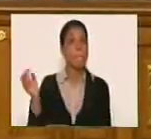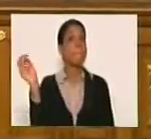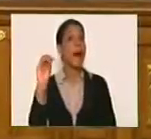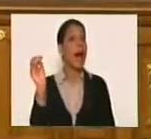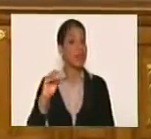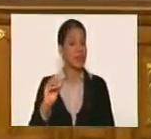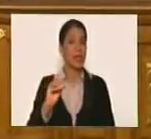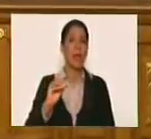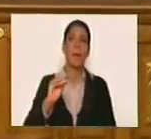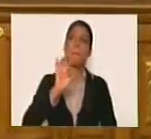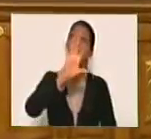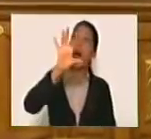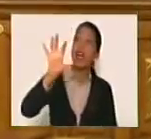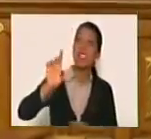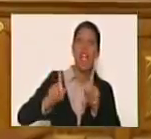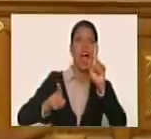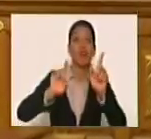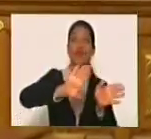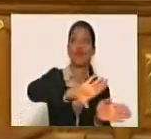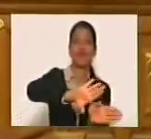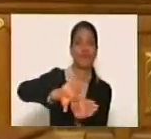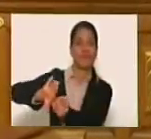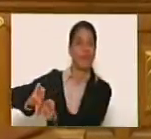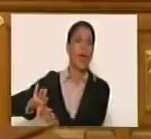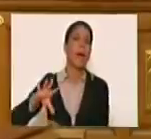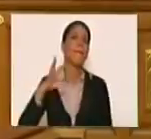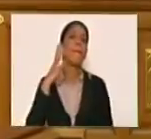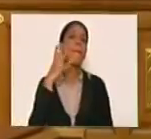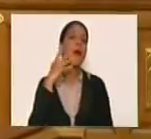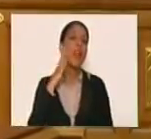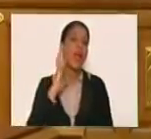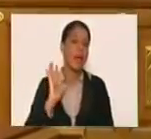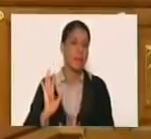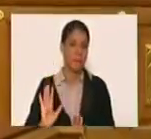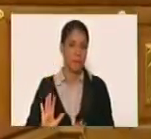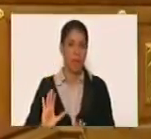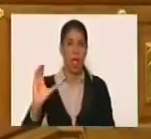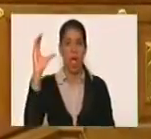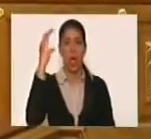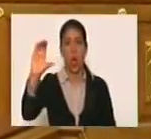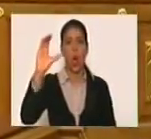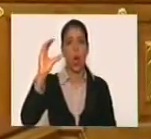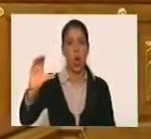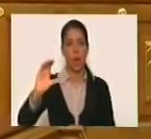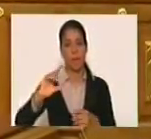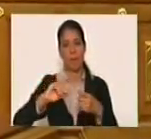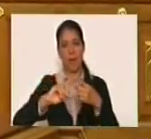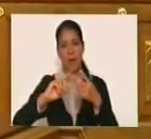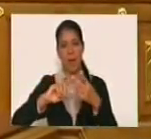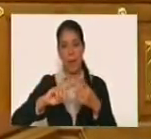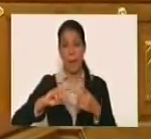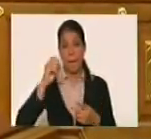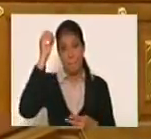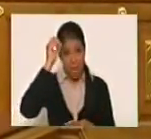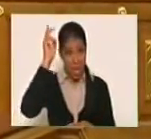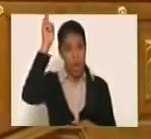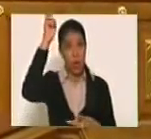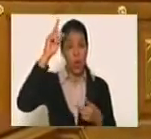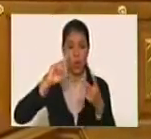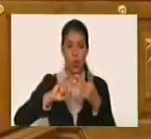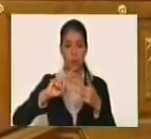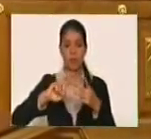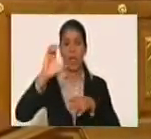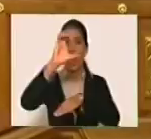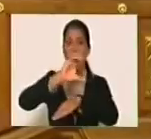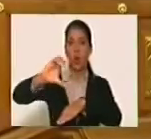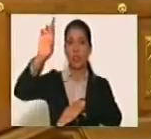unos países que no fueron seleccionados. Por ejemplo, Colombia, Perú, Costa